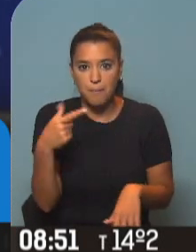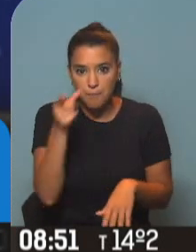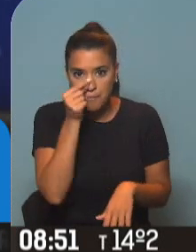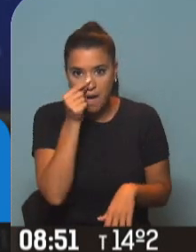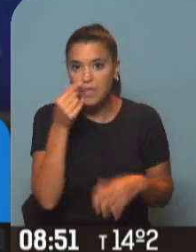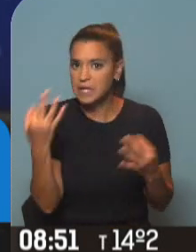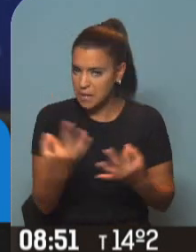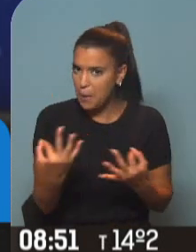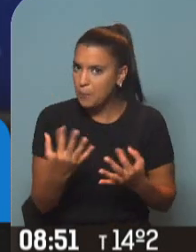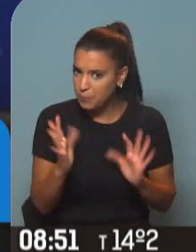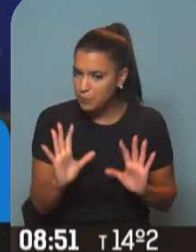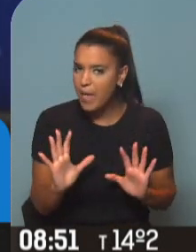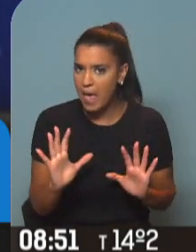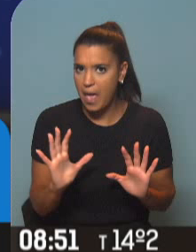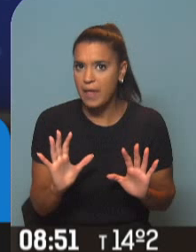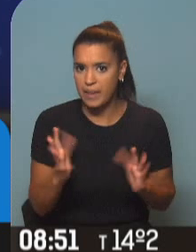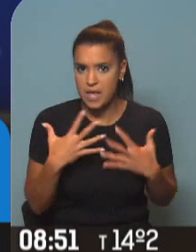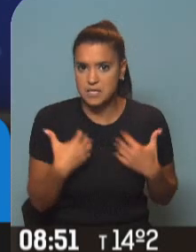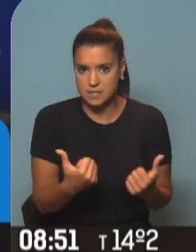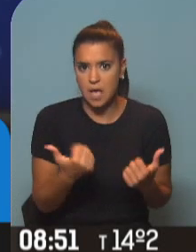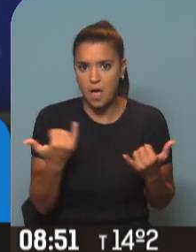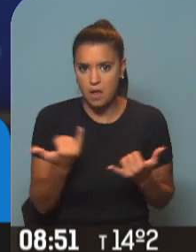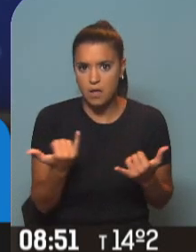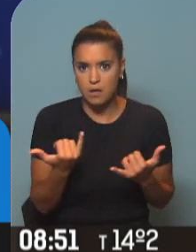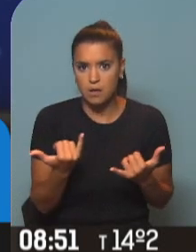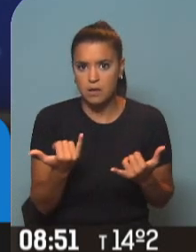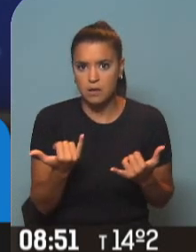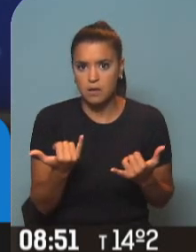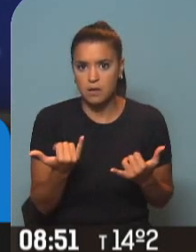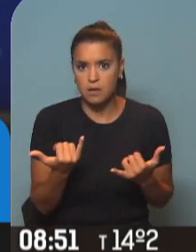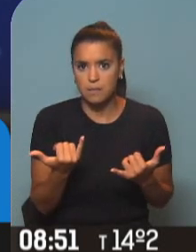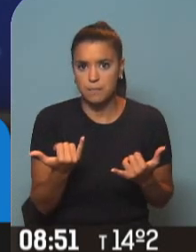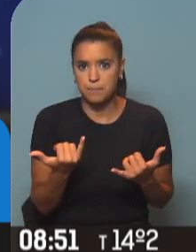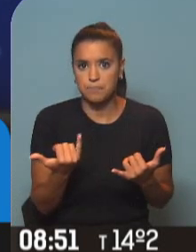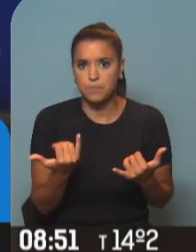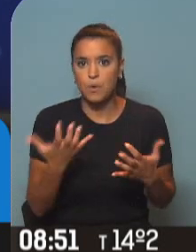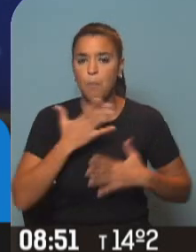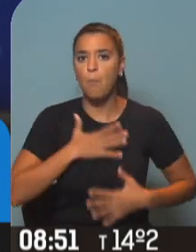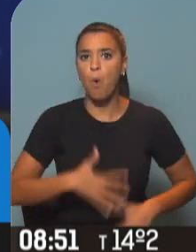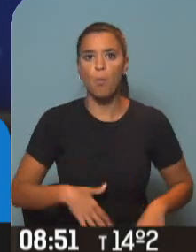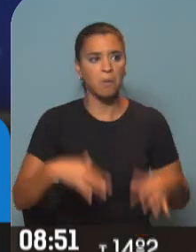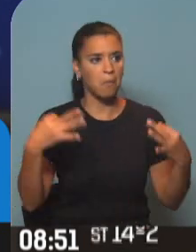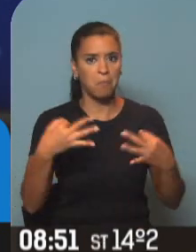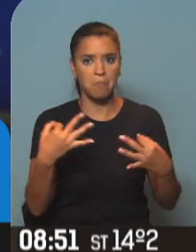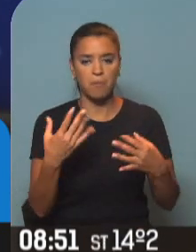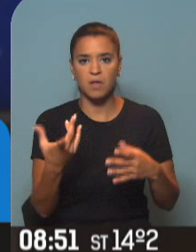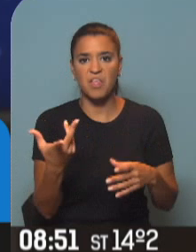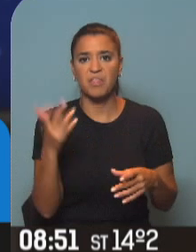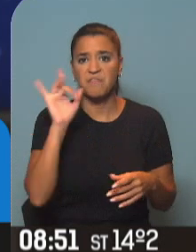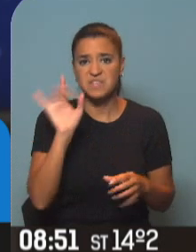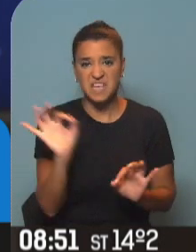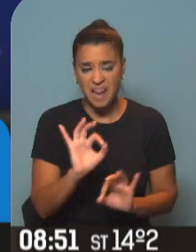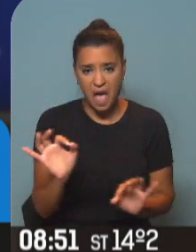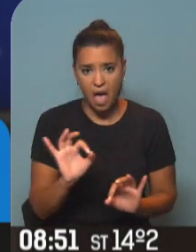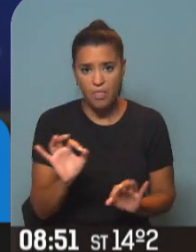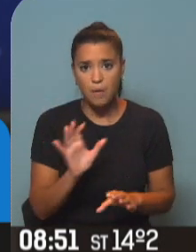sanos que tienen todas todas las partes de su cuerpo que no tienen ninguna dificultad para